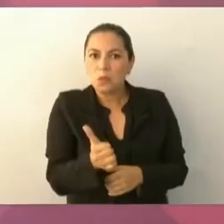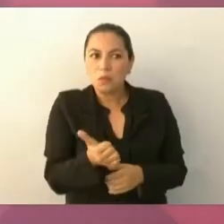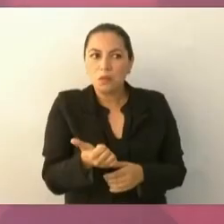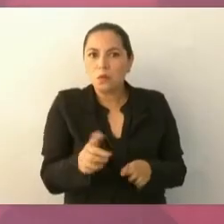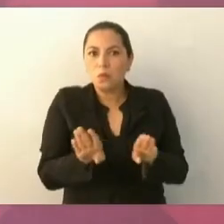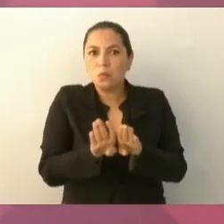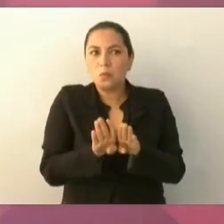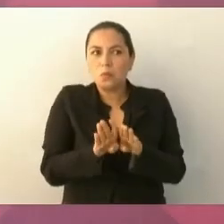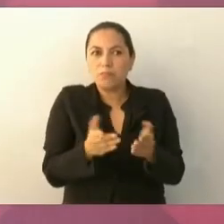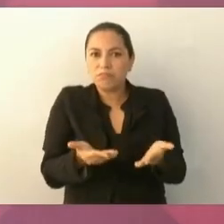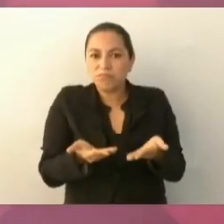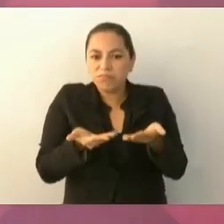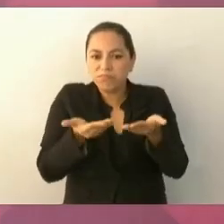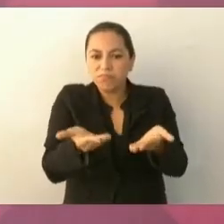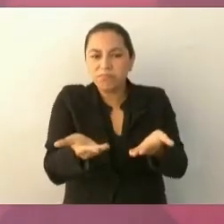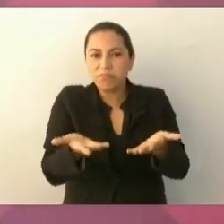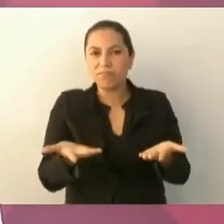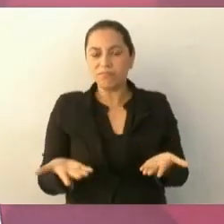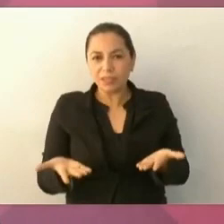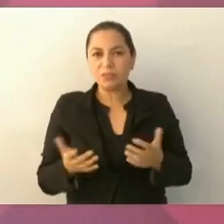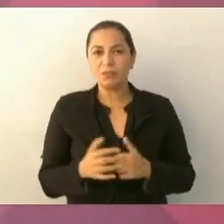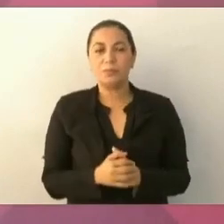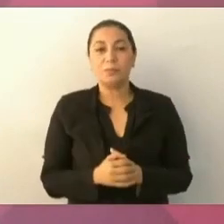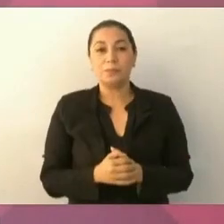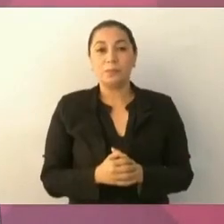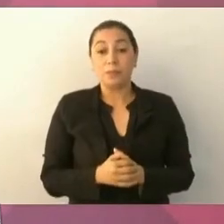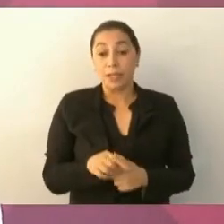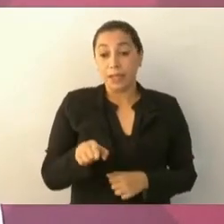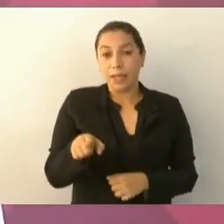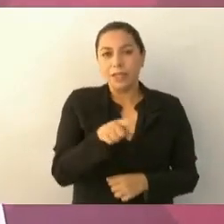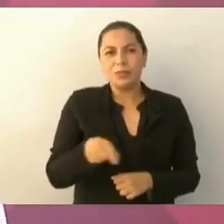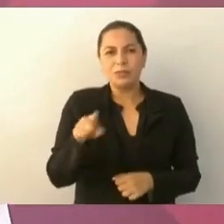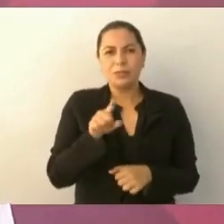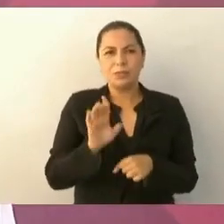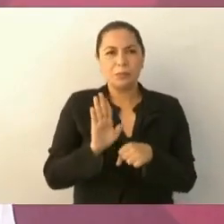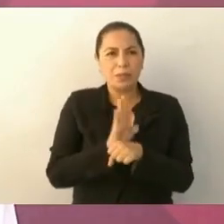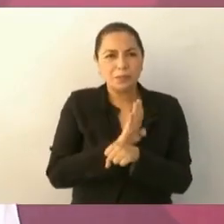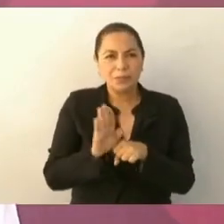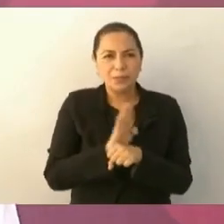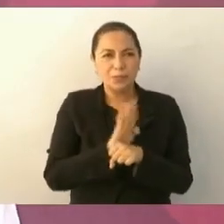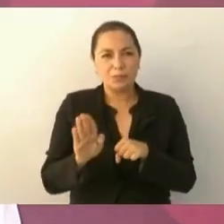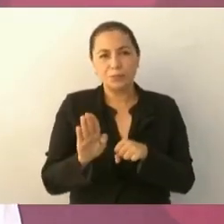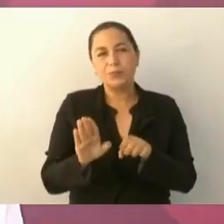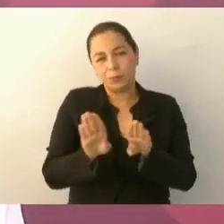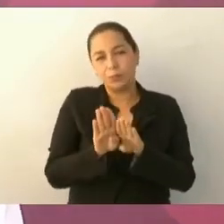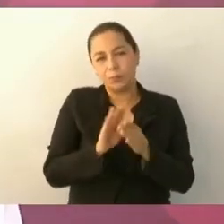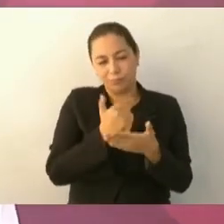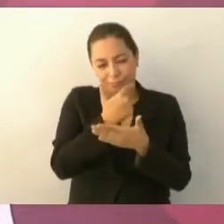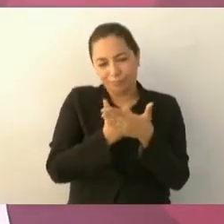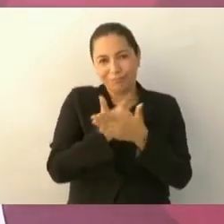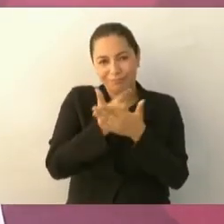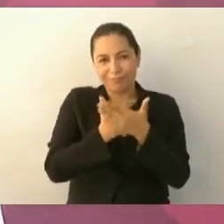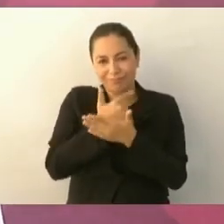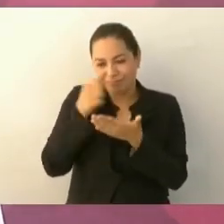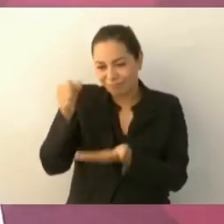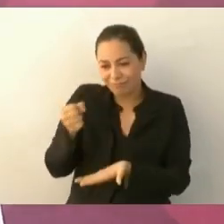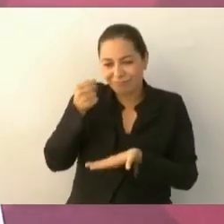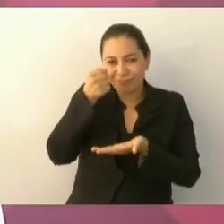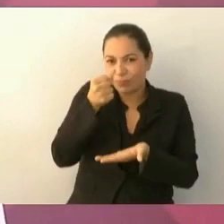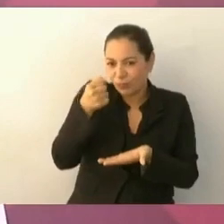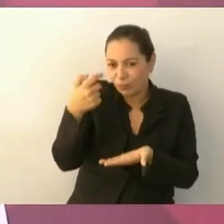y menos a que se beneficiara con el presupuesto, que es su dinero.